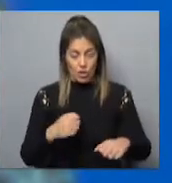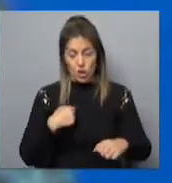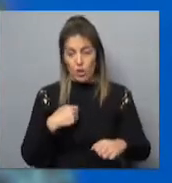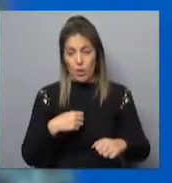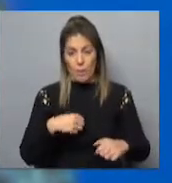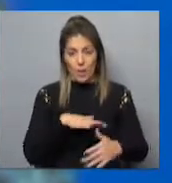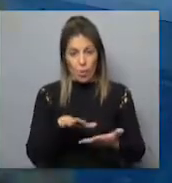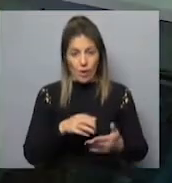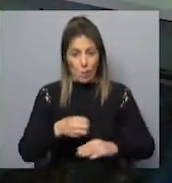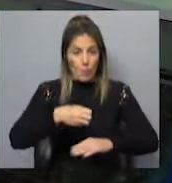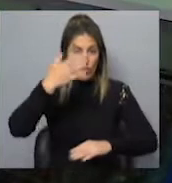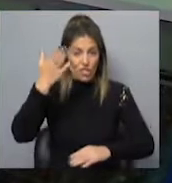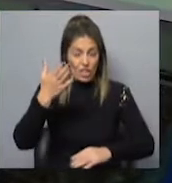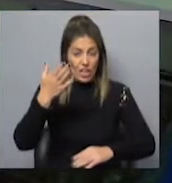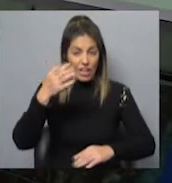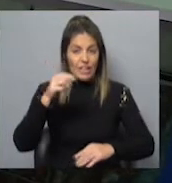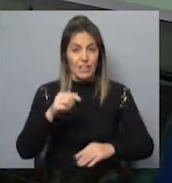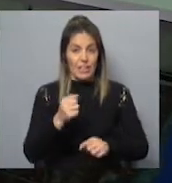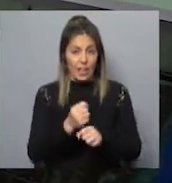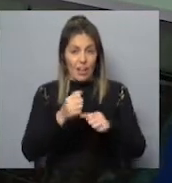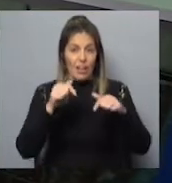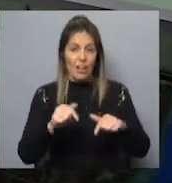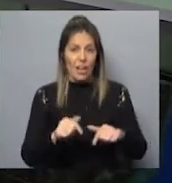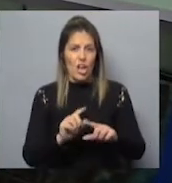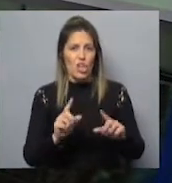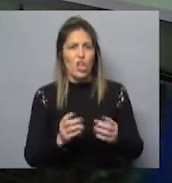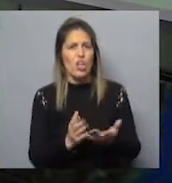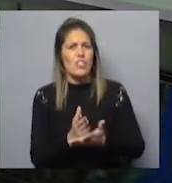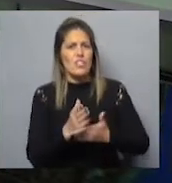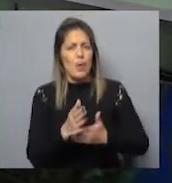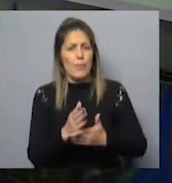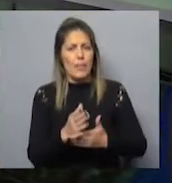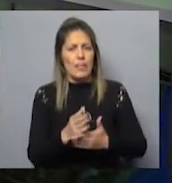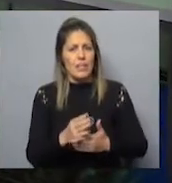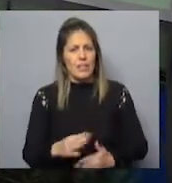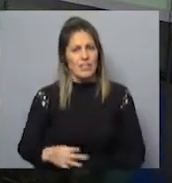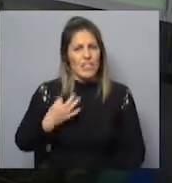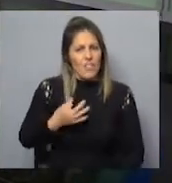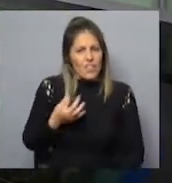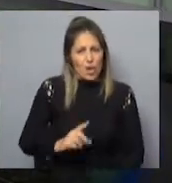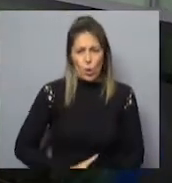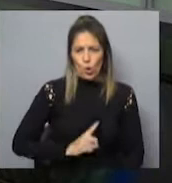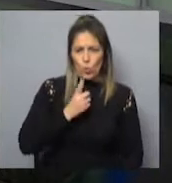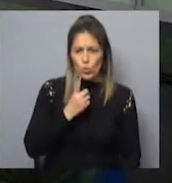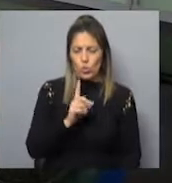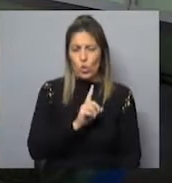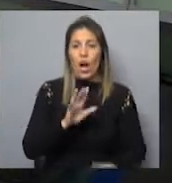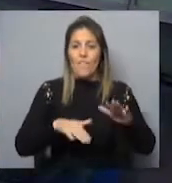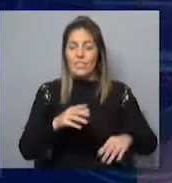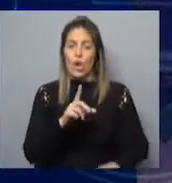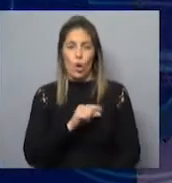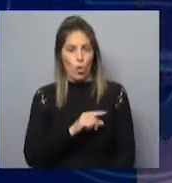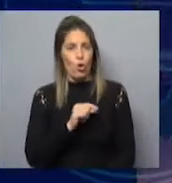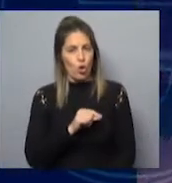profesional este no siempre se vive con orgullo se ve con mucho con mucho dolor muchas